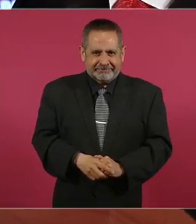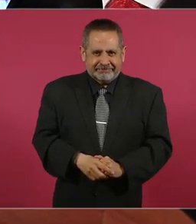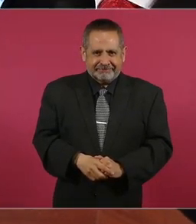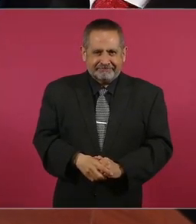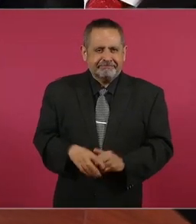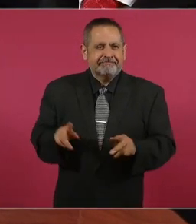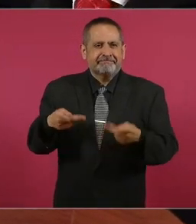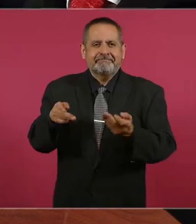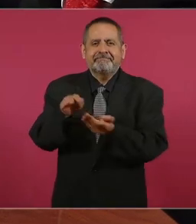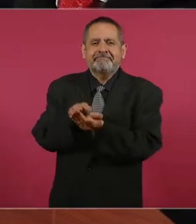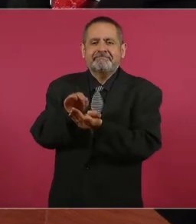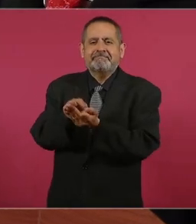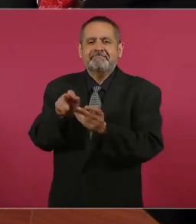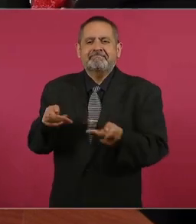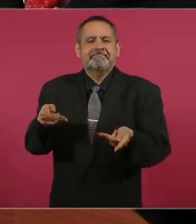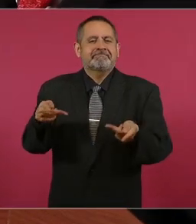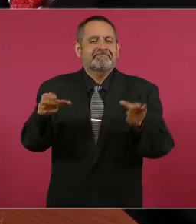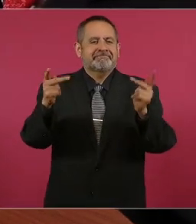¿Tamales?